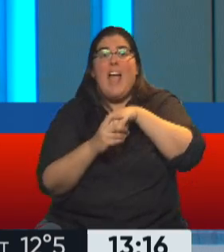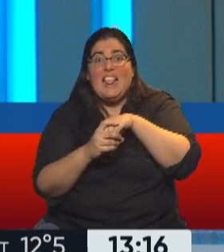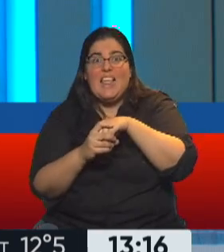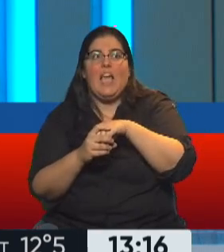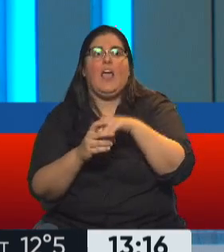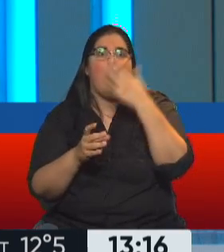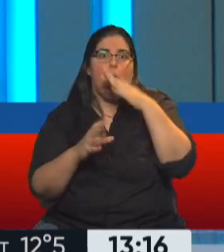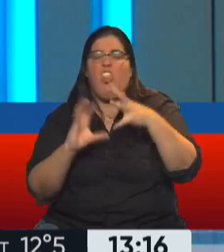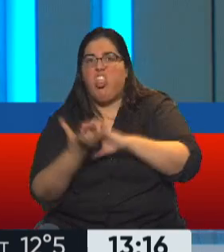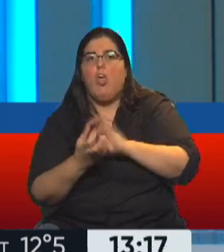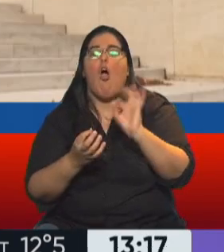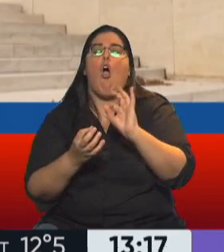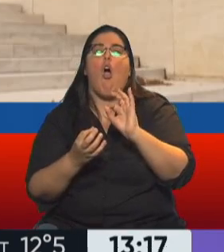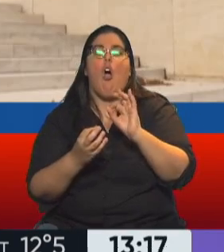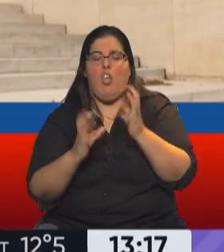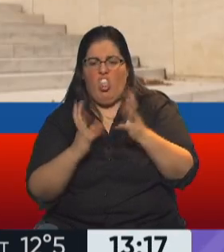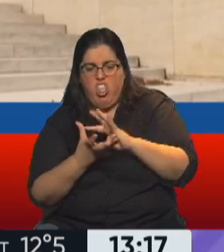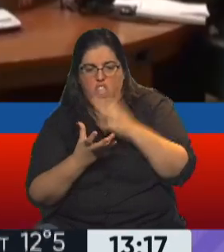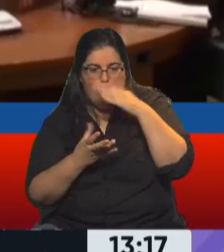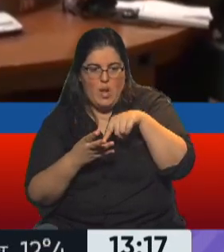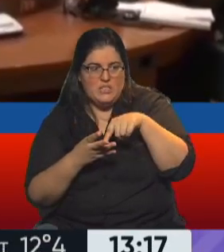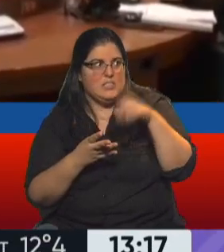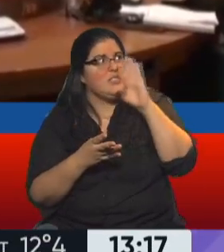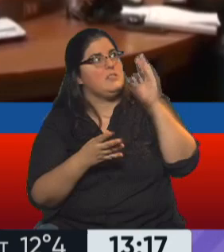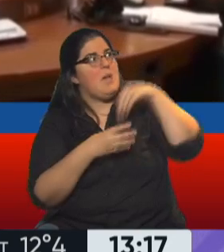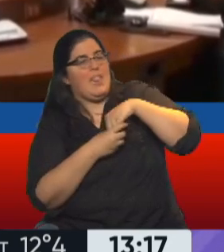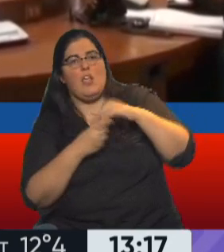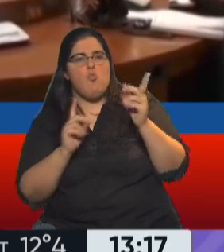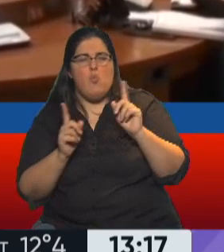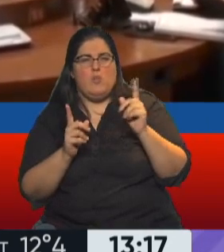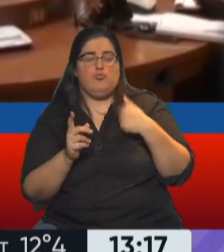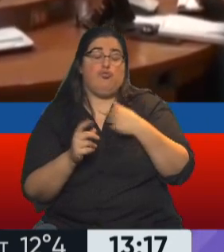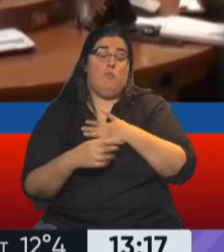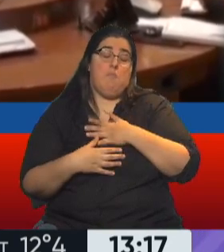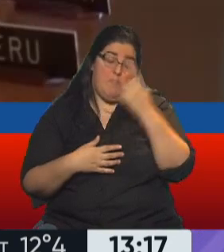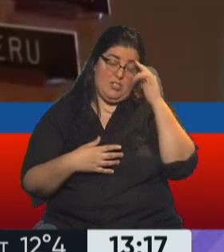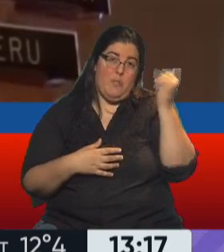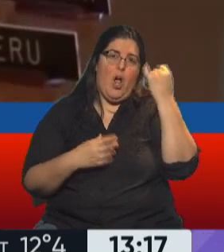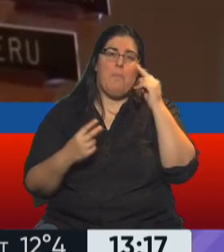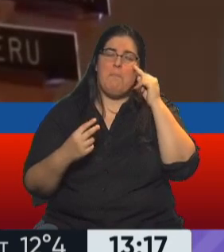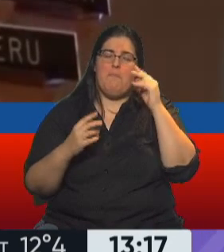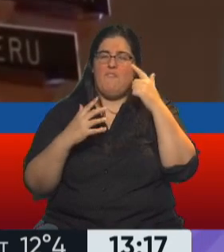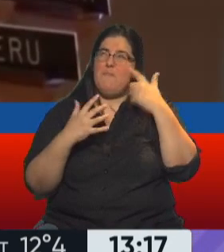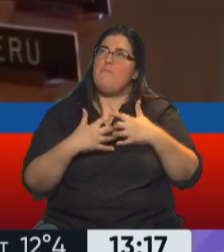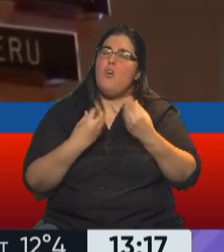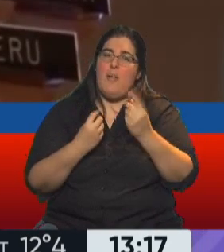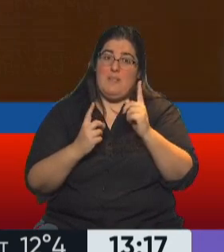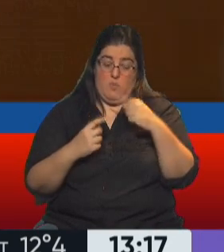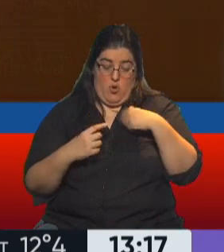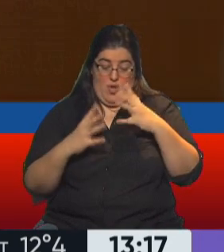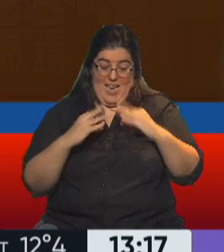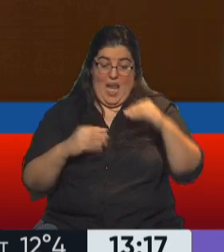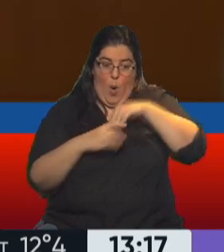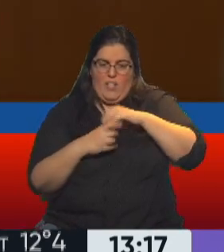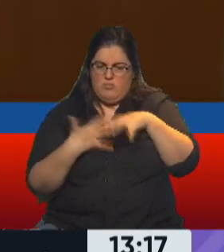mejor manera es empezar por lo de adentro. Yo tengo la impresión de que hubo en los últimos años, sobre todo a partir de lo que marcaba Yelén